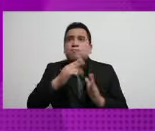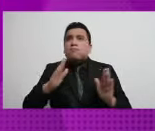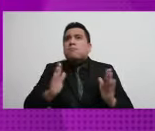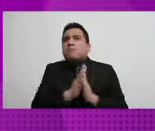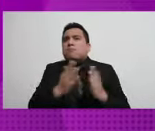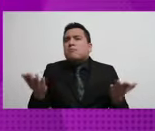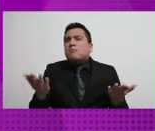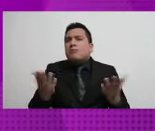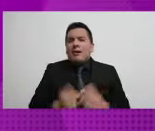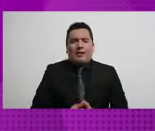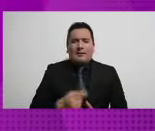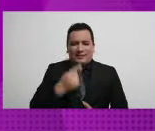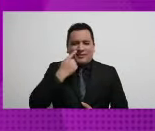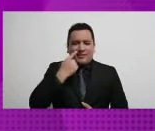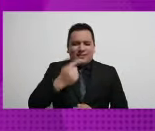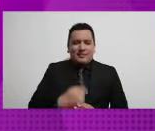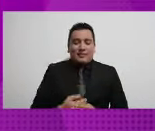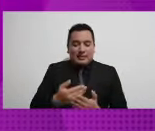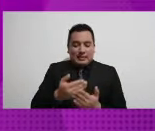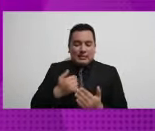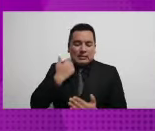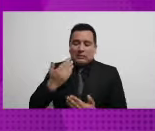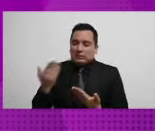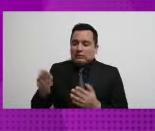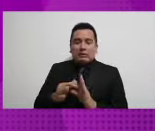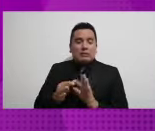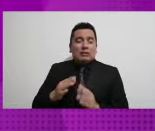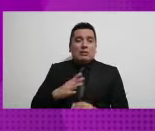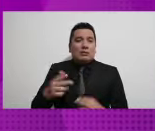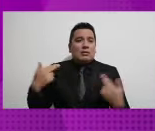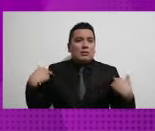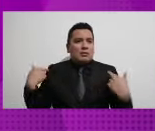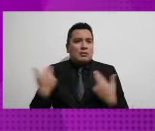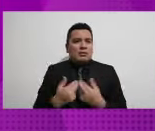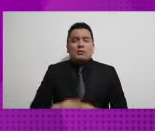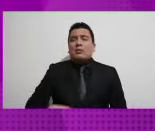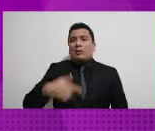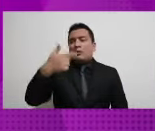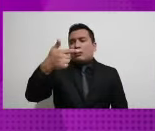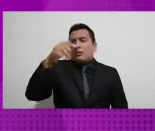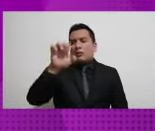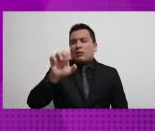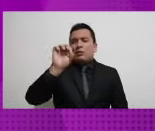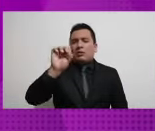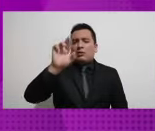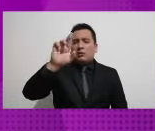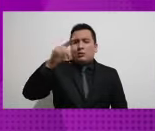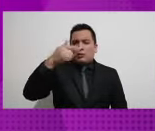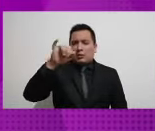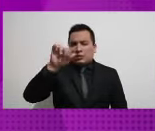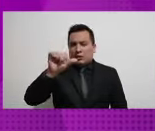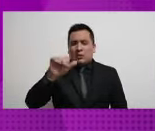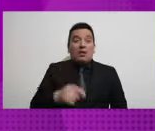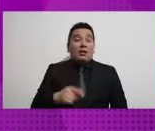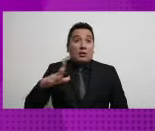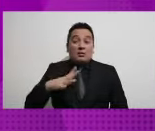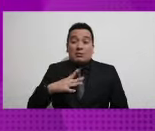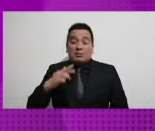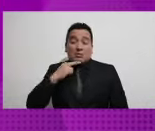a la maestra Georgina Aguirre, que actualmente es presidenta del Comité Distrital 10